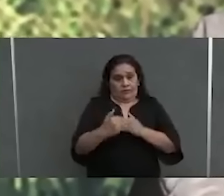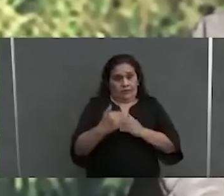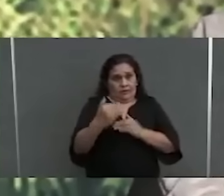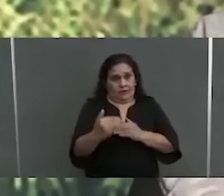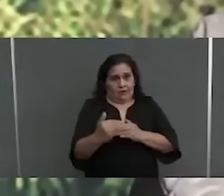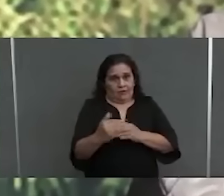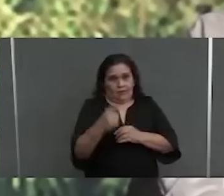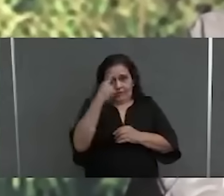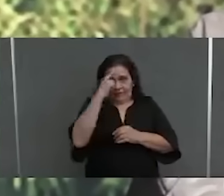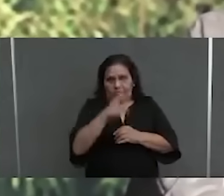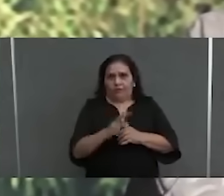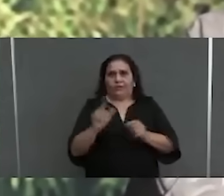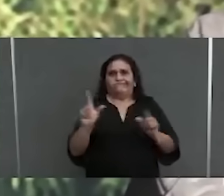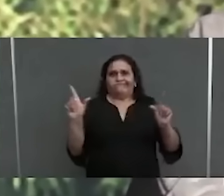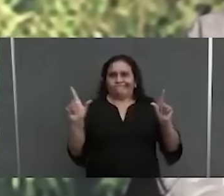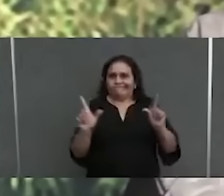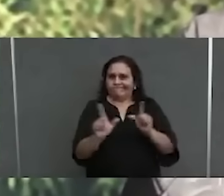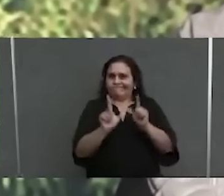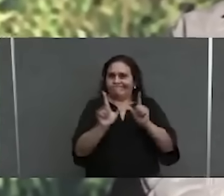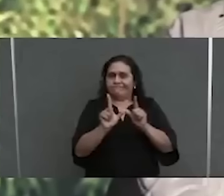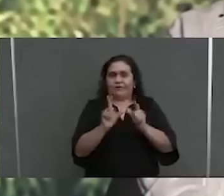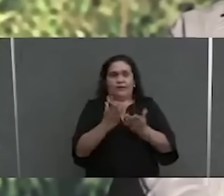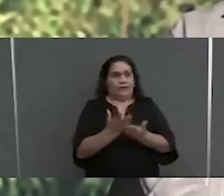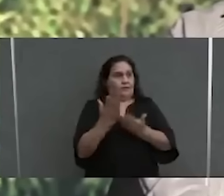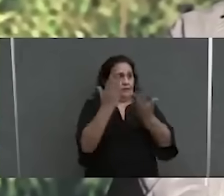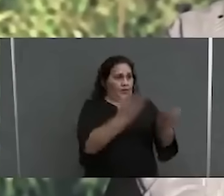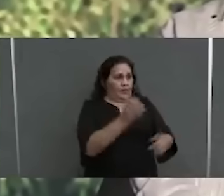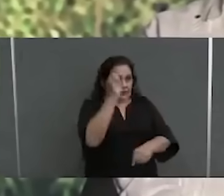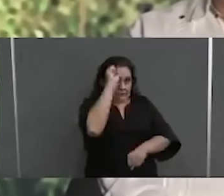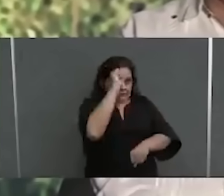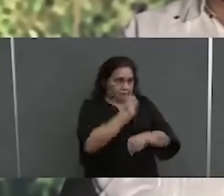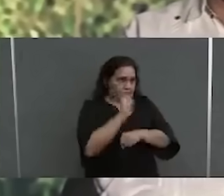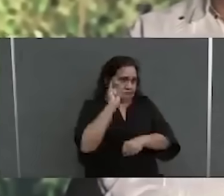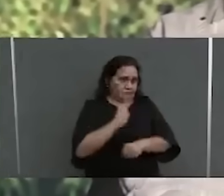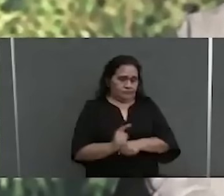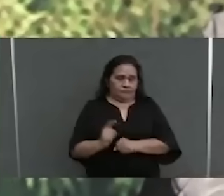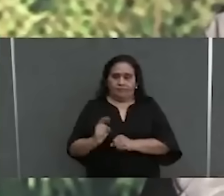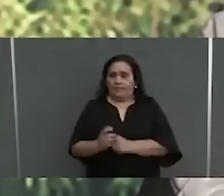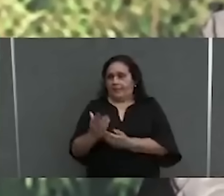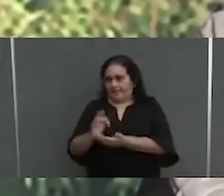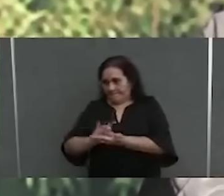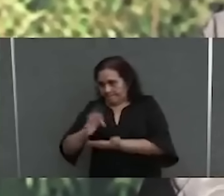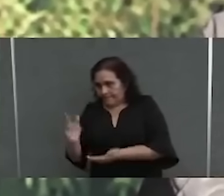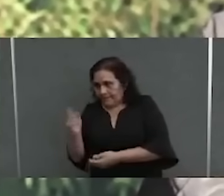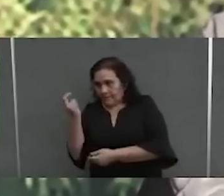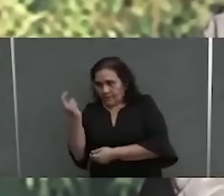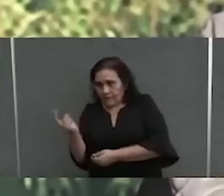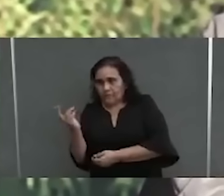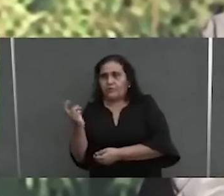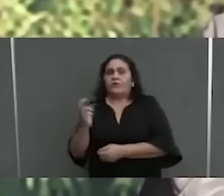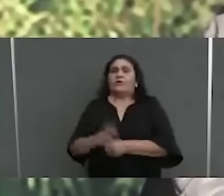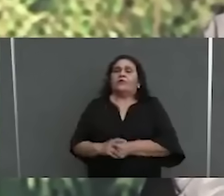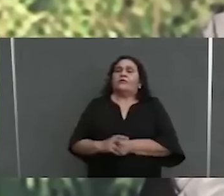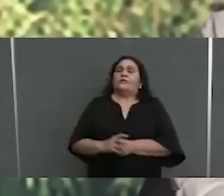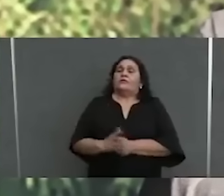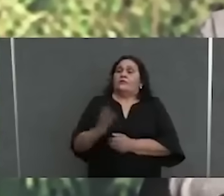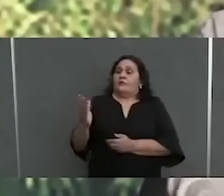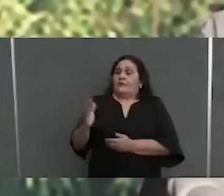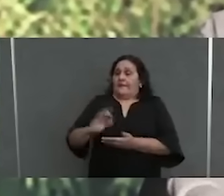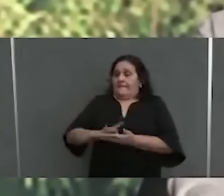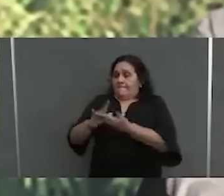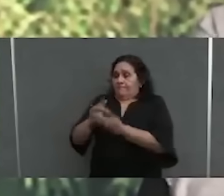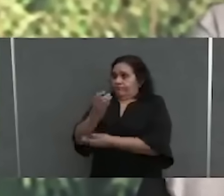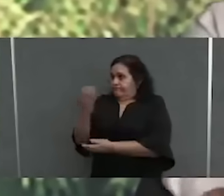desarrollar en los próximos meses. Así que, secretaria, agradecerte mucho a ti, a tu equipo de trabajo, pedirle que le hagas llegar este agradecimiento